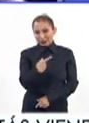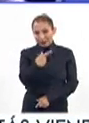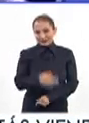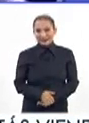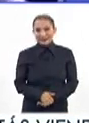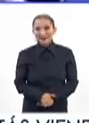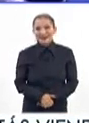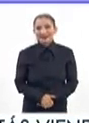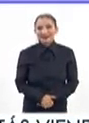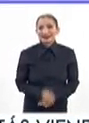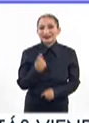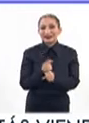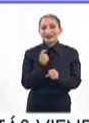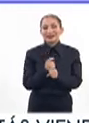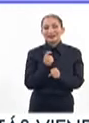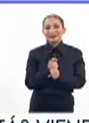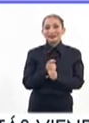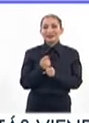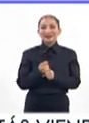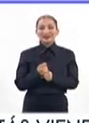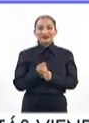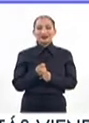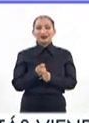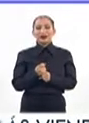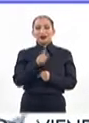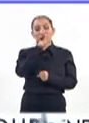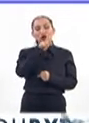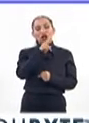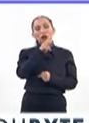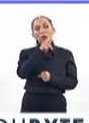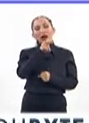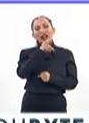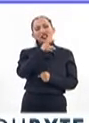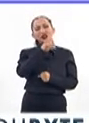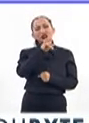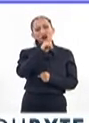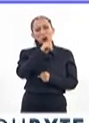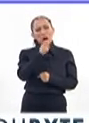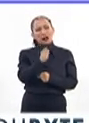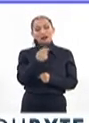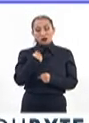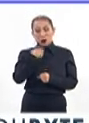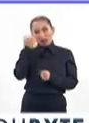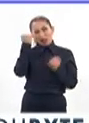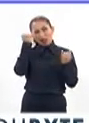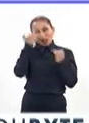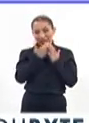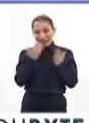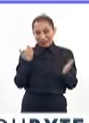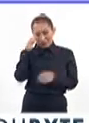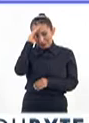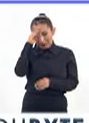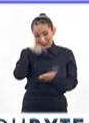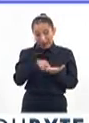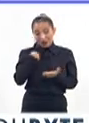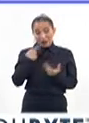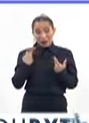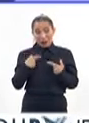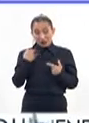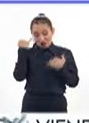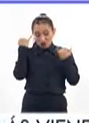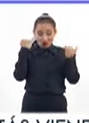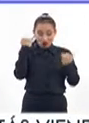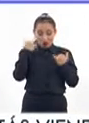Sí, la primera. En pasos. Mira, ¿quién es Lupercio? La verdad es que yo pensaba hace tiempo que era un personaje